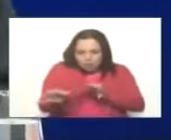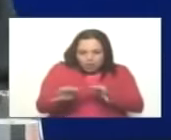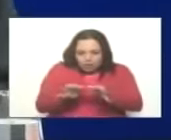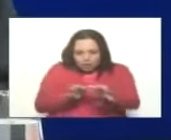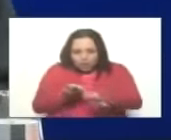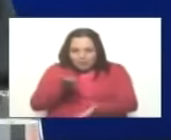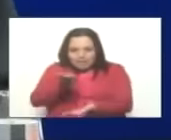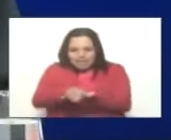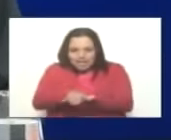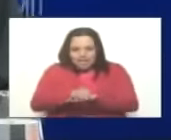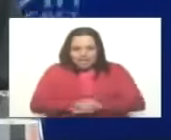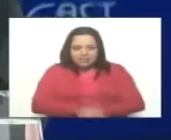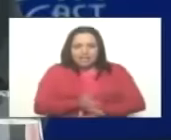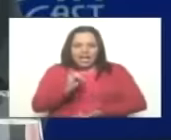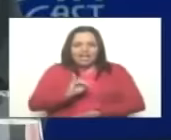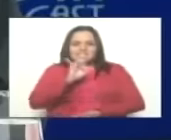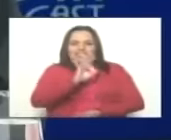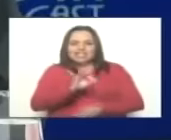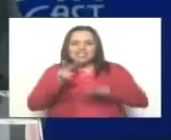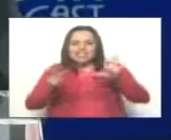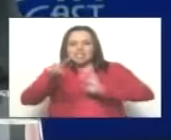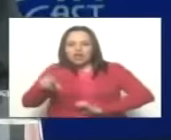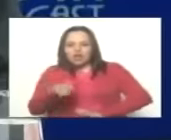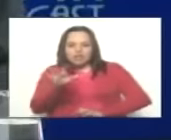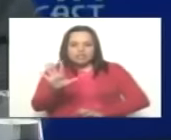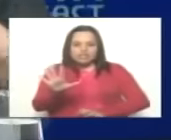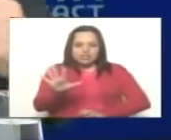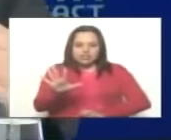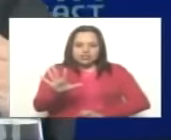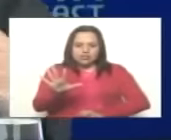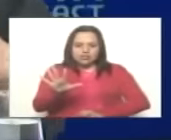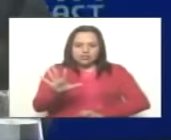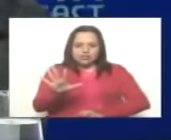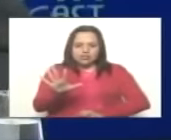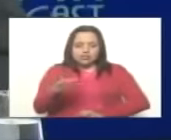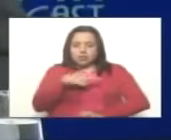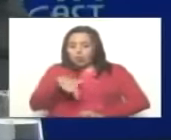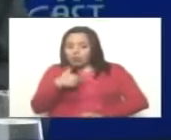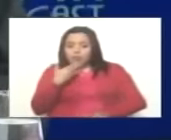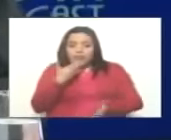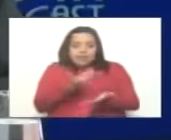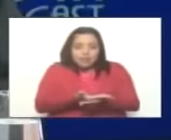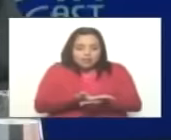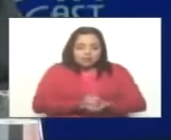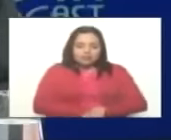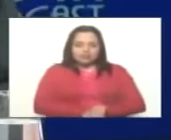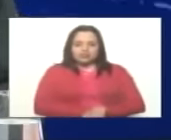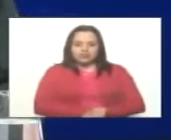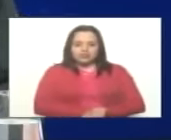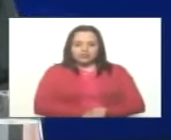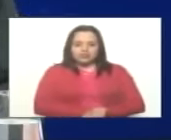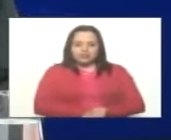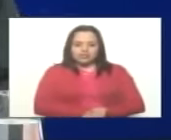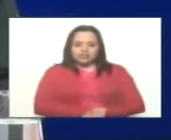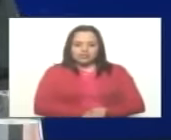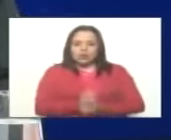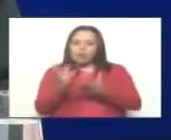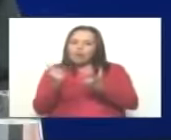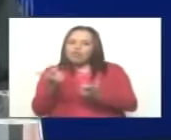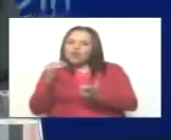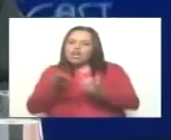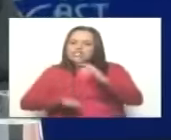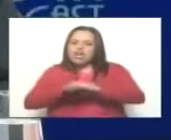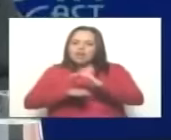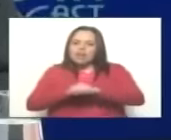pisada. Daba 37.5. Solicitamos el calzado, el último calzado